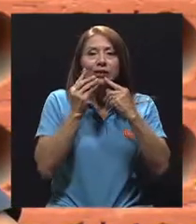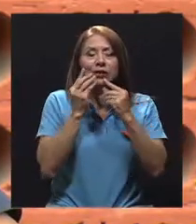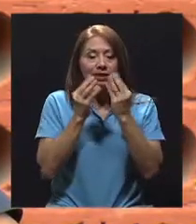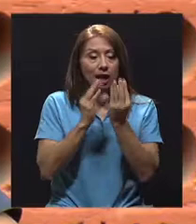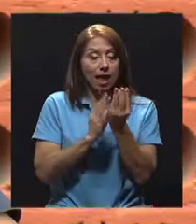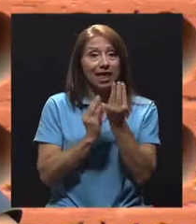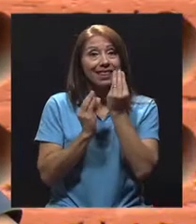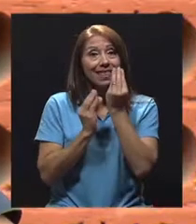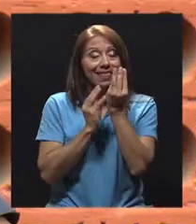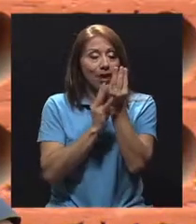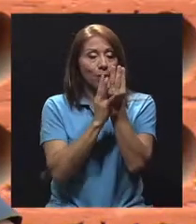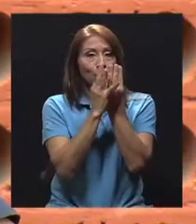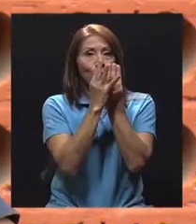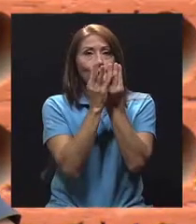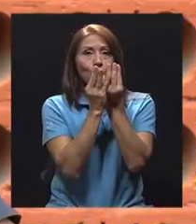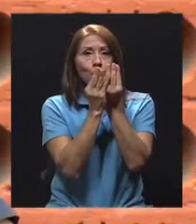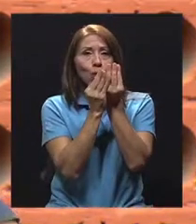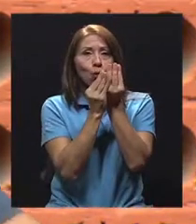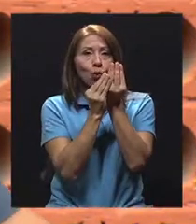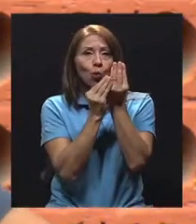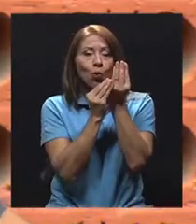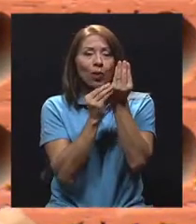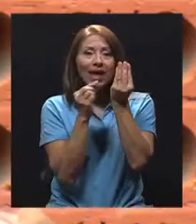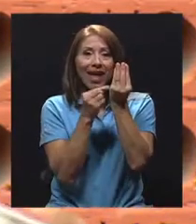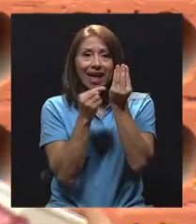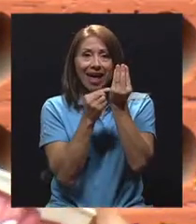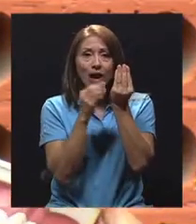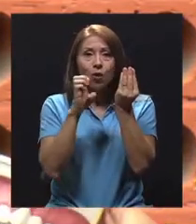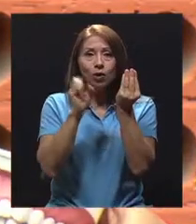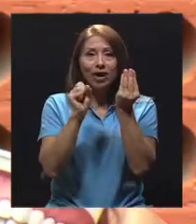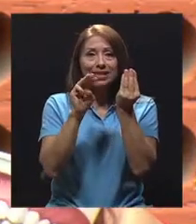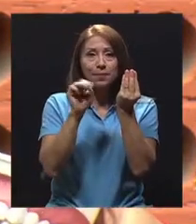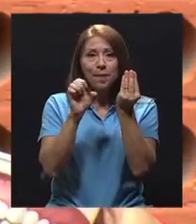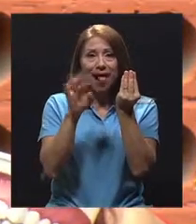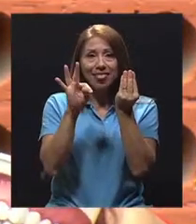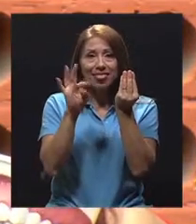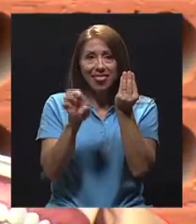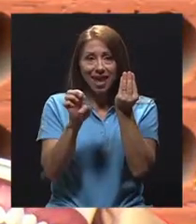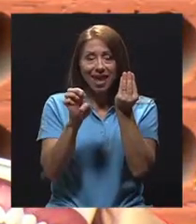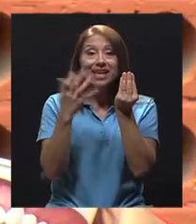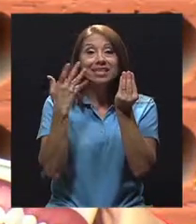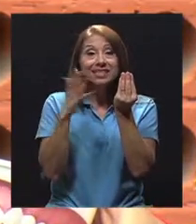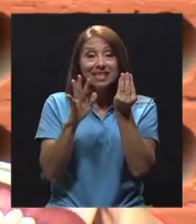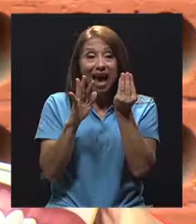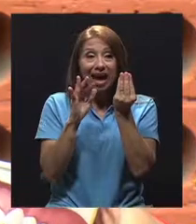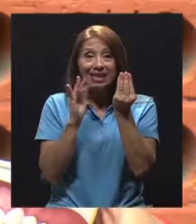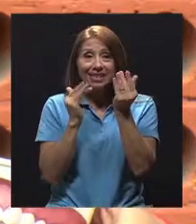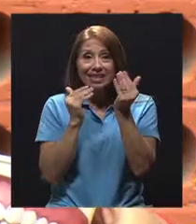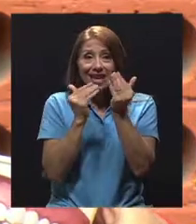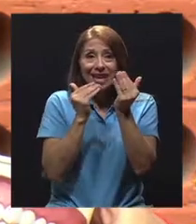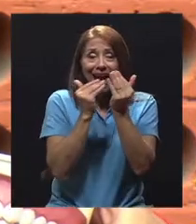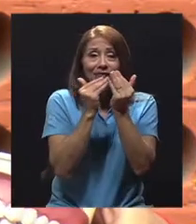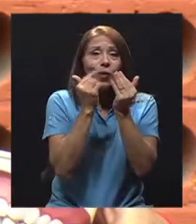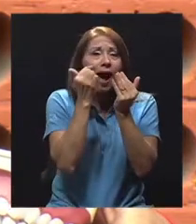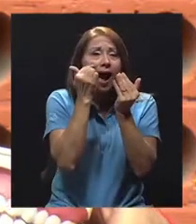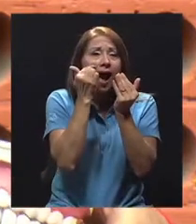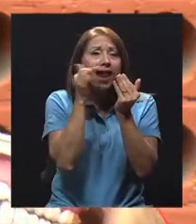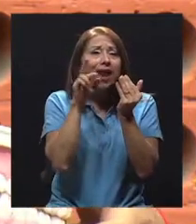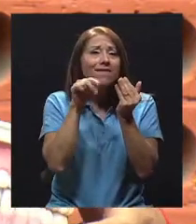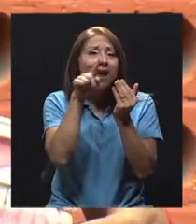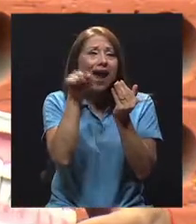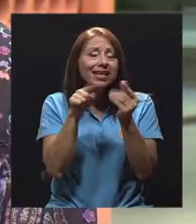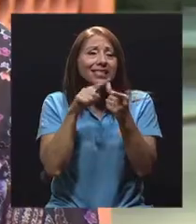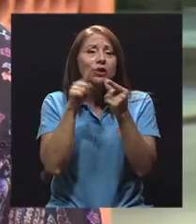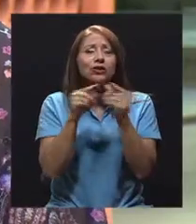se va acercando al diente, ¿verdad? Conforme el esmalte va acercándose a la raíz del diente, se va haciendo un poco